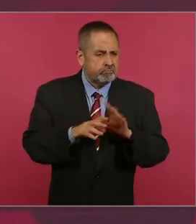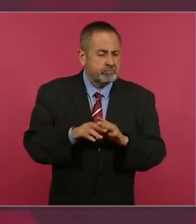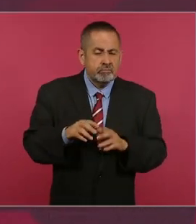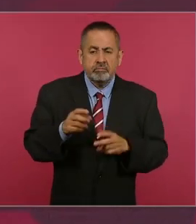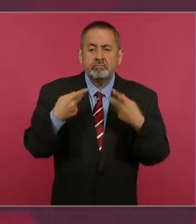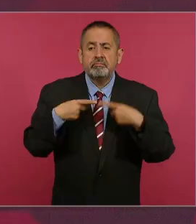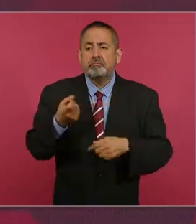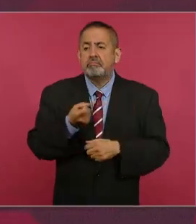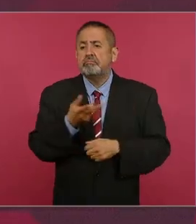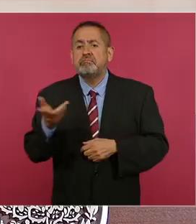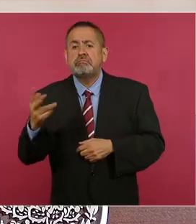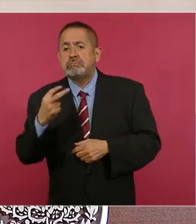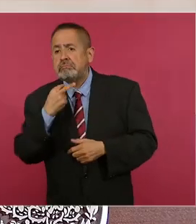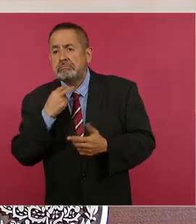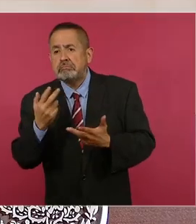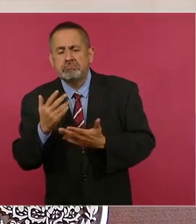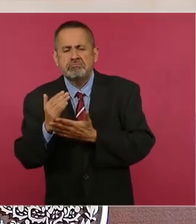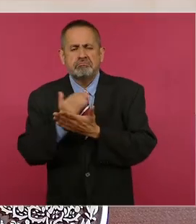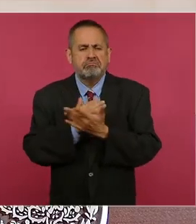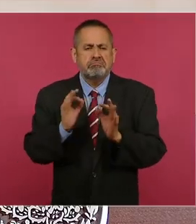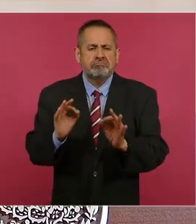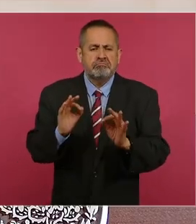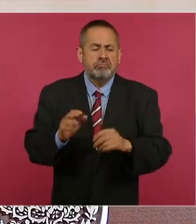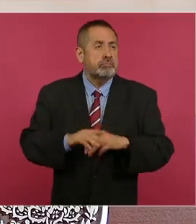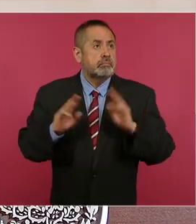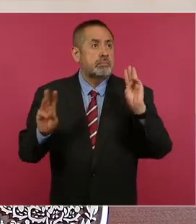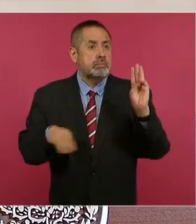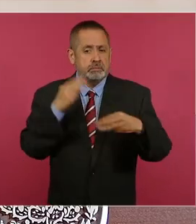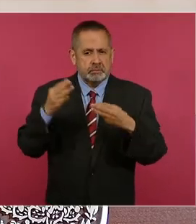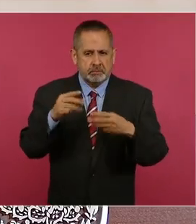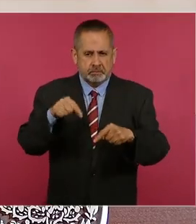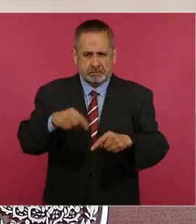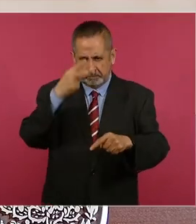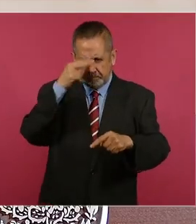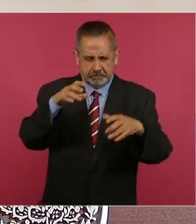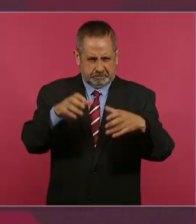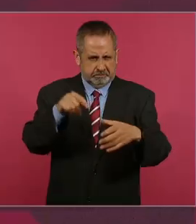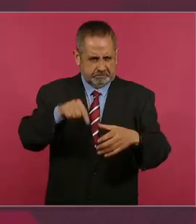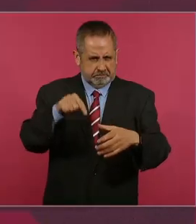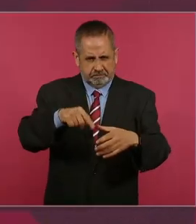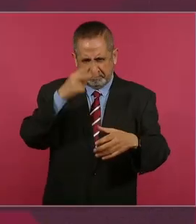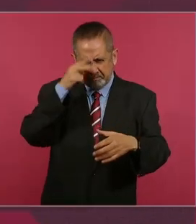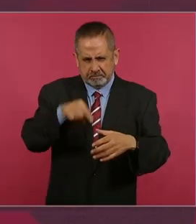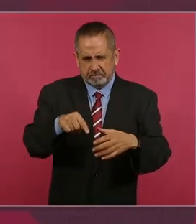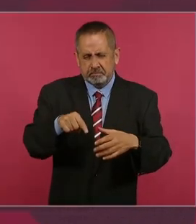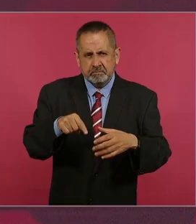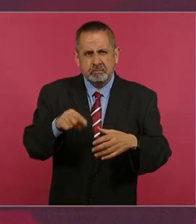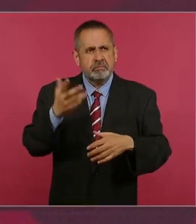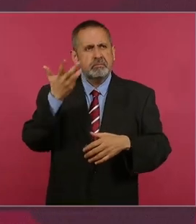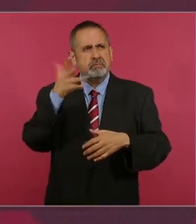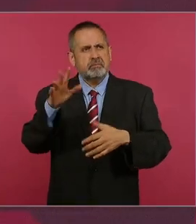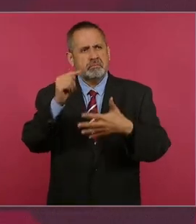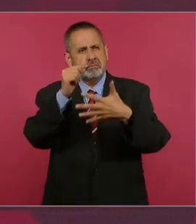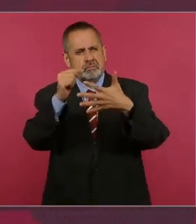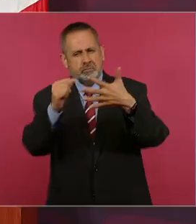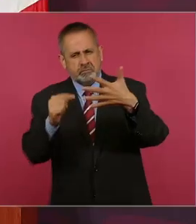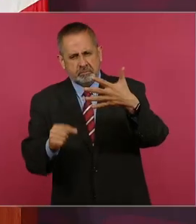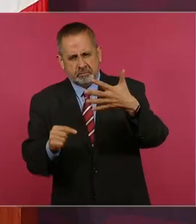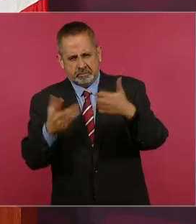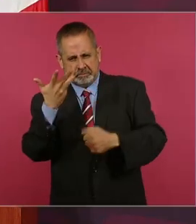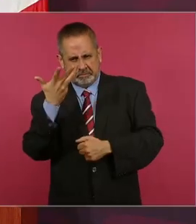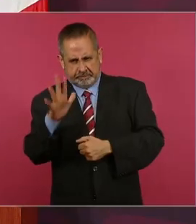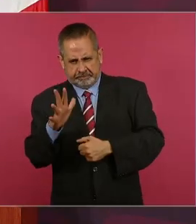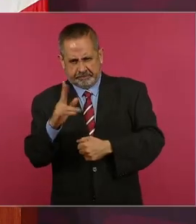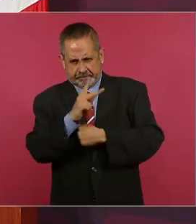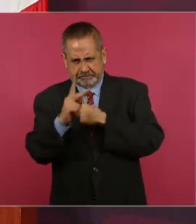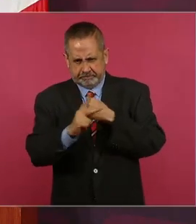tiene, y en el mundo, de todos los países, está en los 10 países con menos desempleo